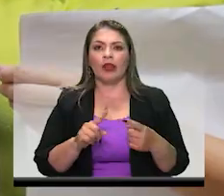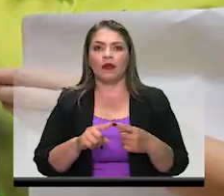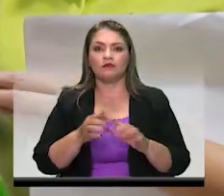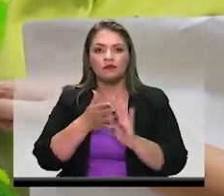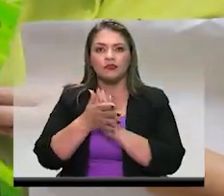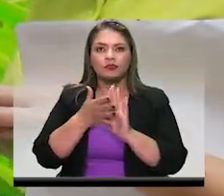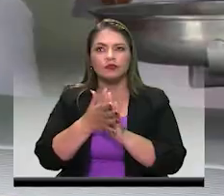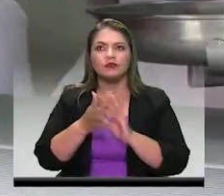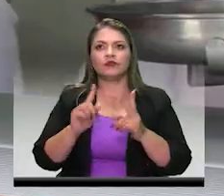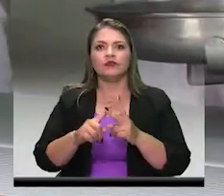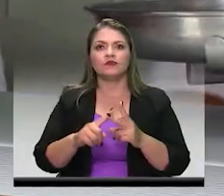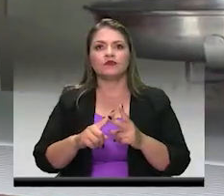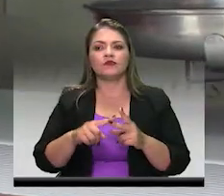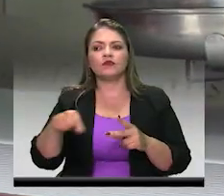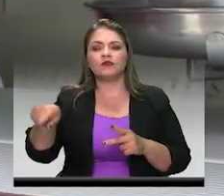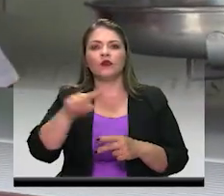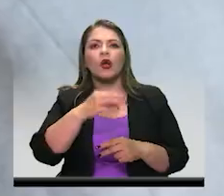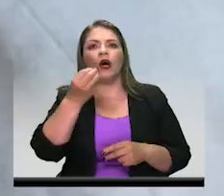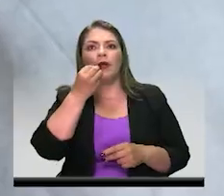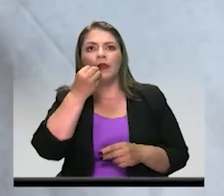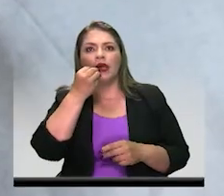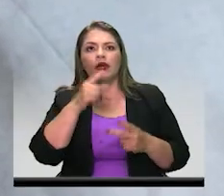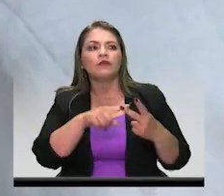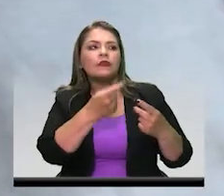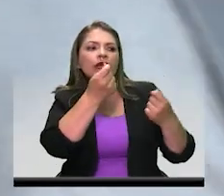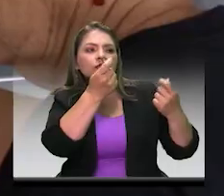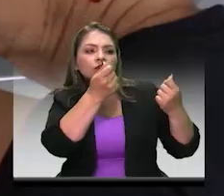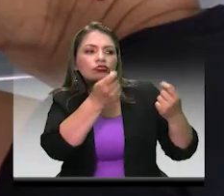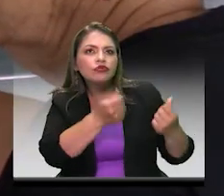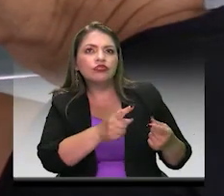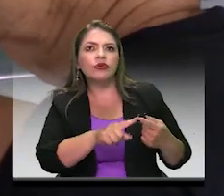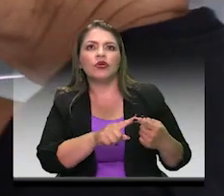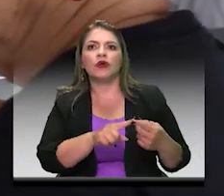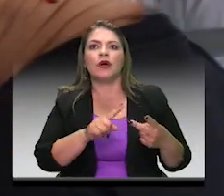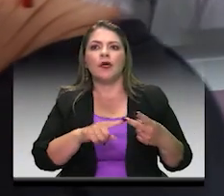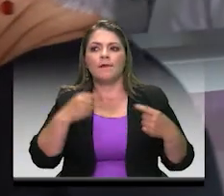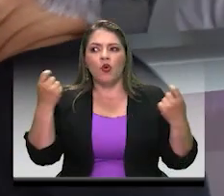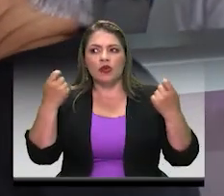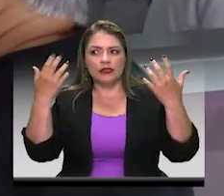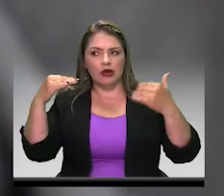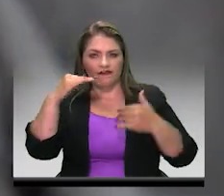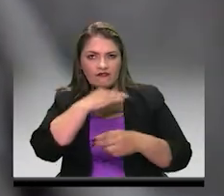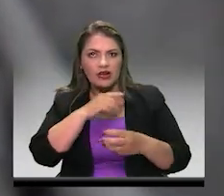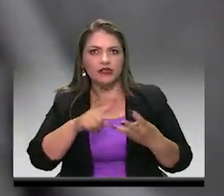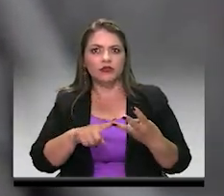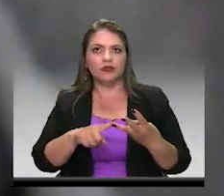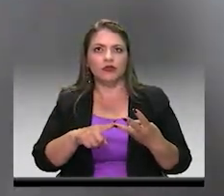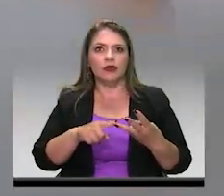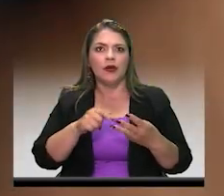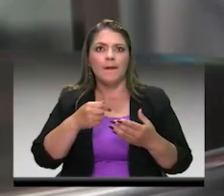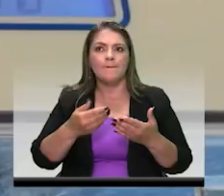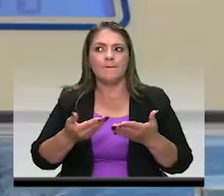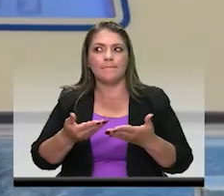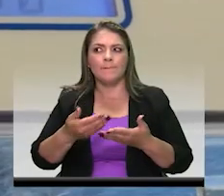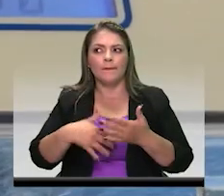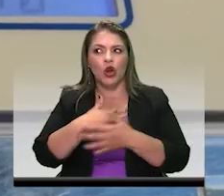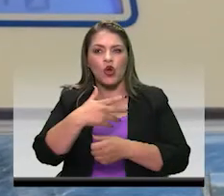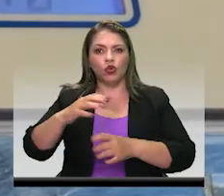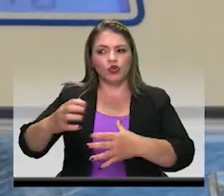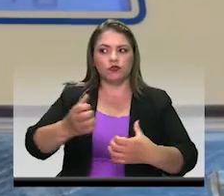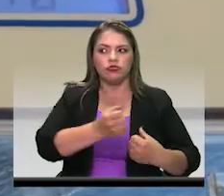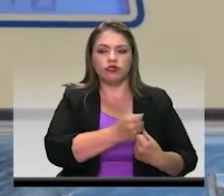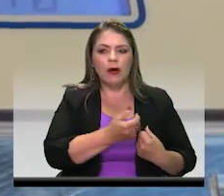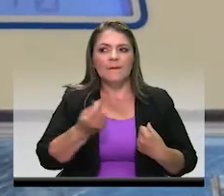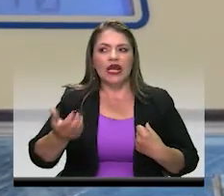alimentos de la canasta básica familiar como precios, publicidad engañosa, acaparamiento de productos, especulación de precios